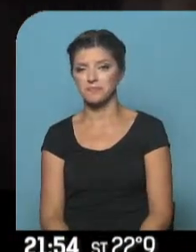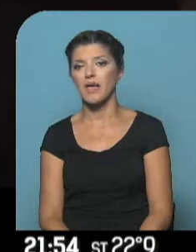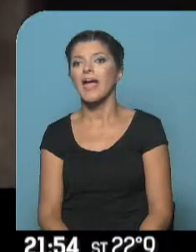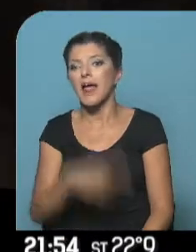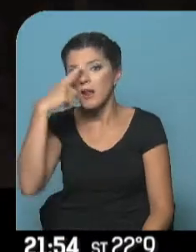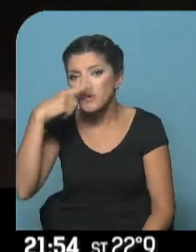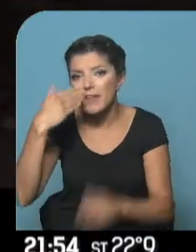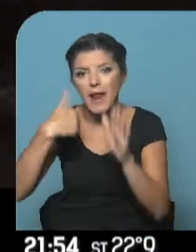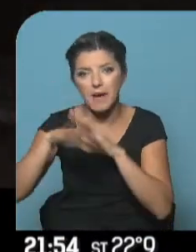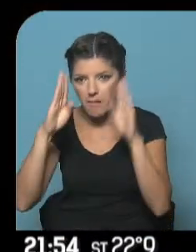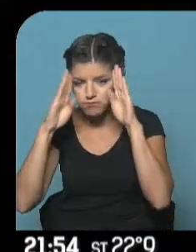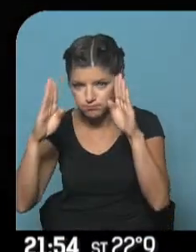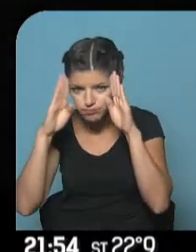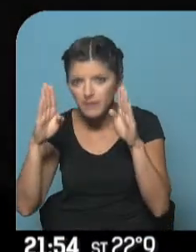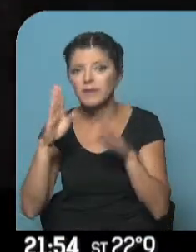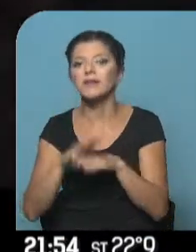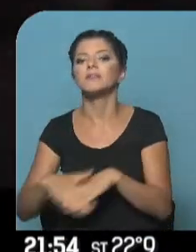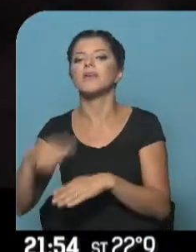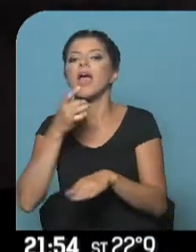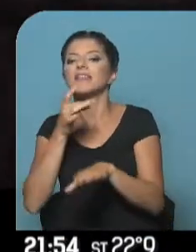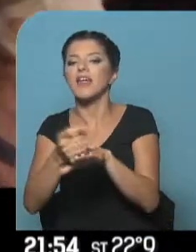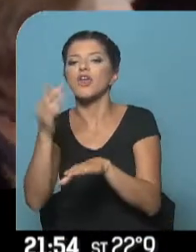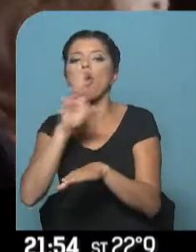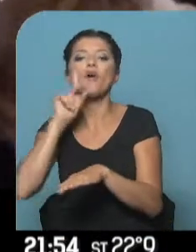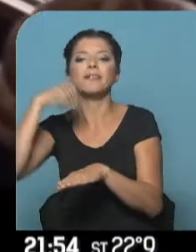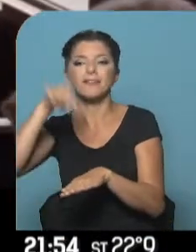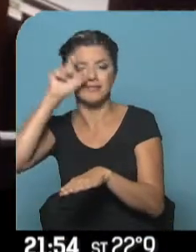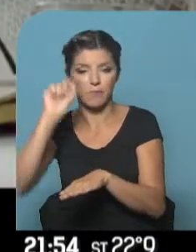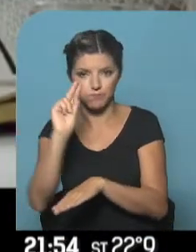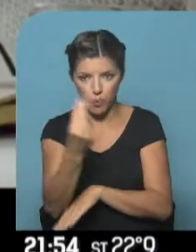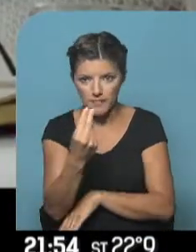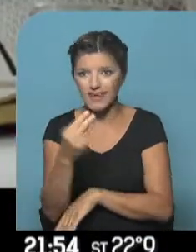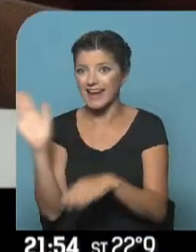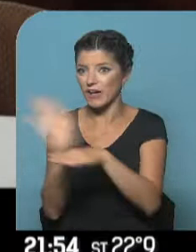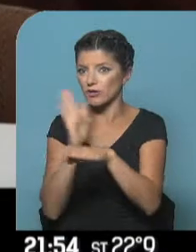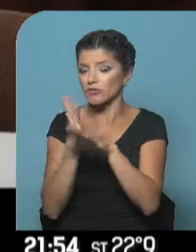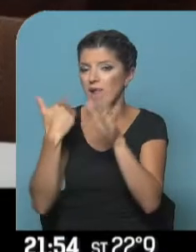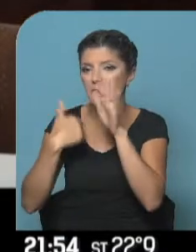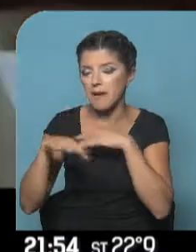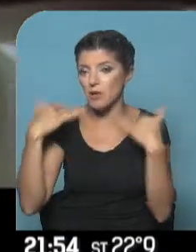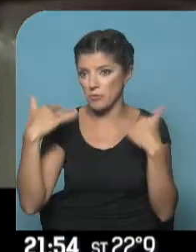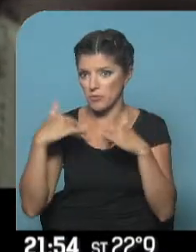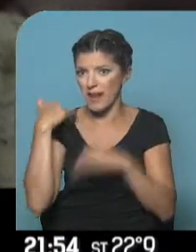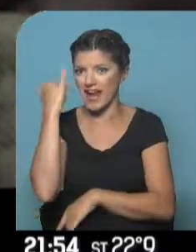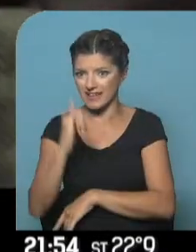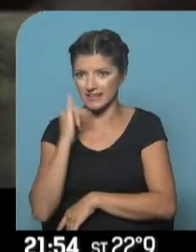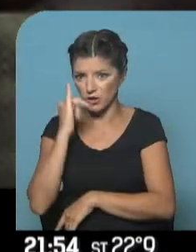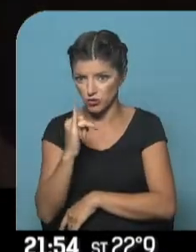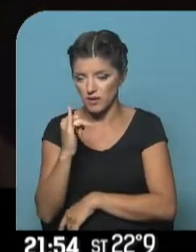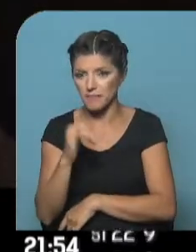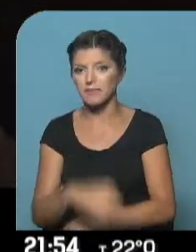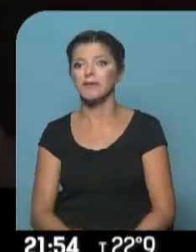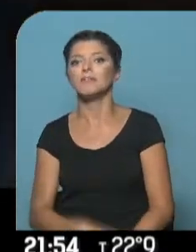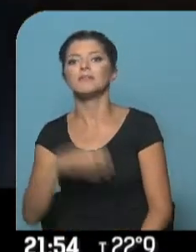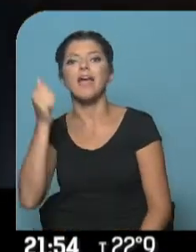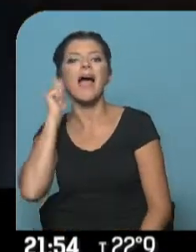más esperadas, Asesinato en el Expreso de Oriente. La autora es una de las más prolíficas de la historia de la literatura universal y vendida, como Agatha Christie,